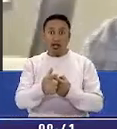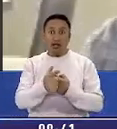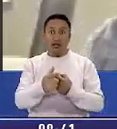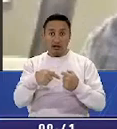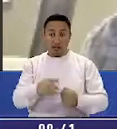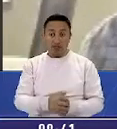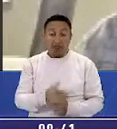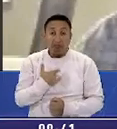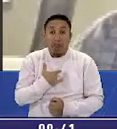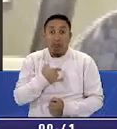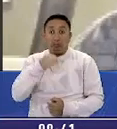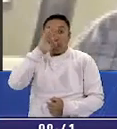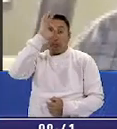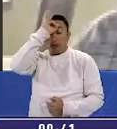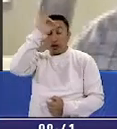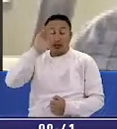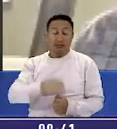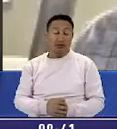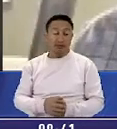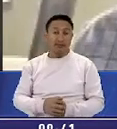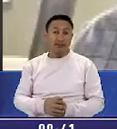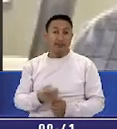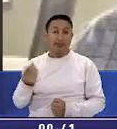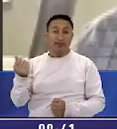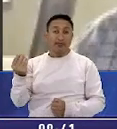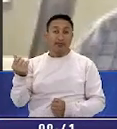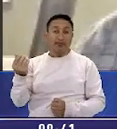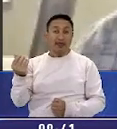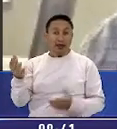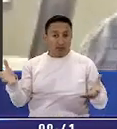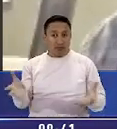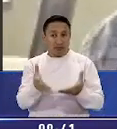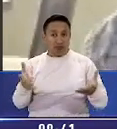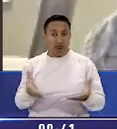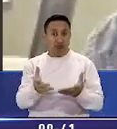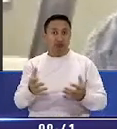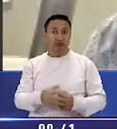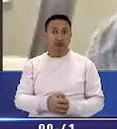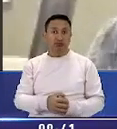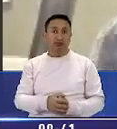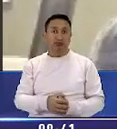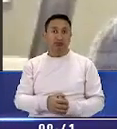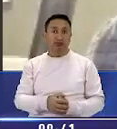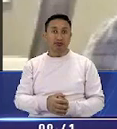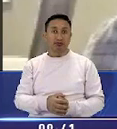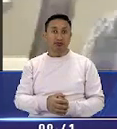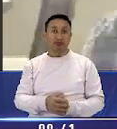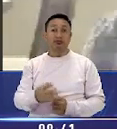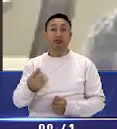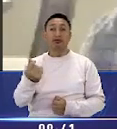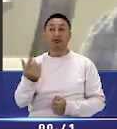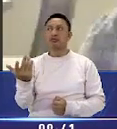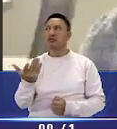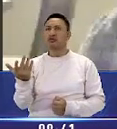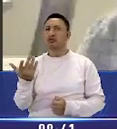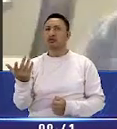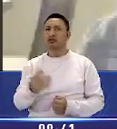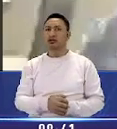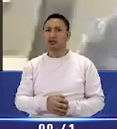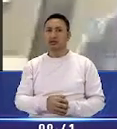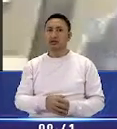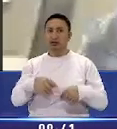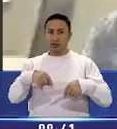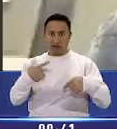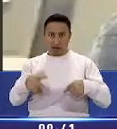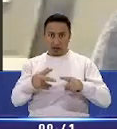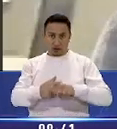se sabe, el fondo mixto de promoción, ¿dónde está ese fondo mixto de promoción para que ya comience